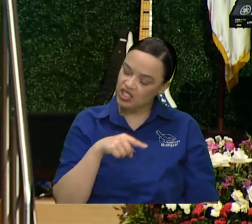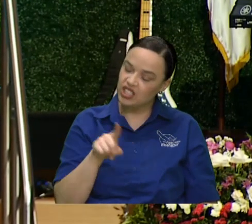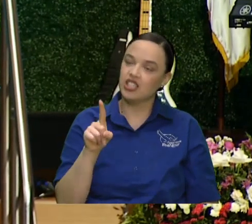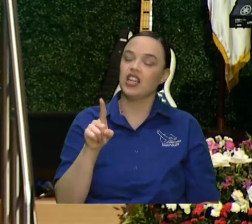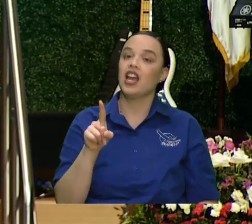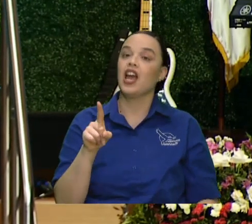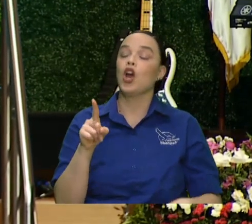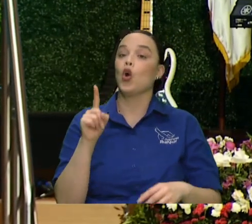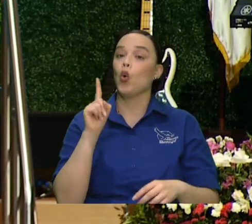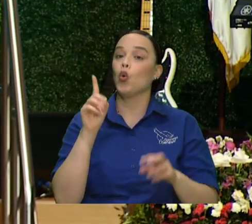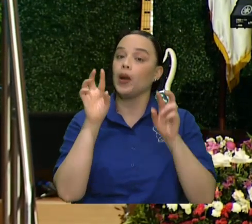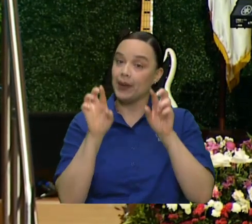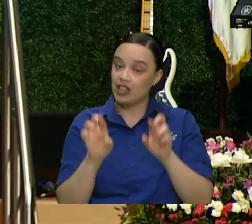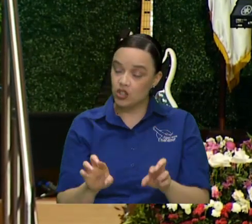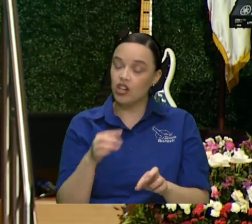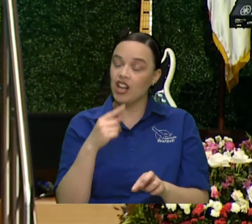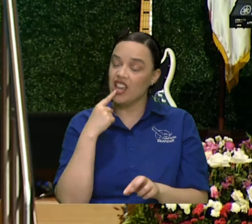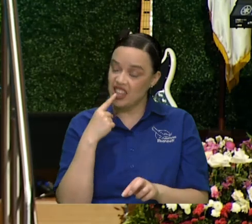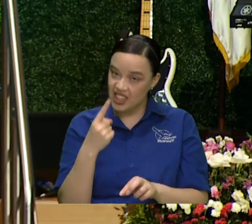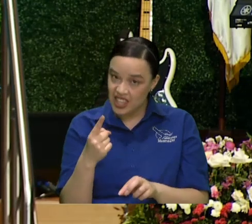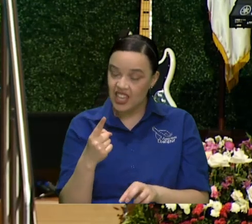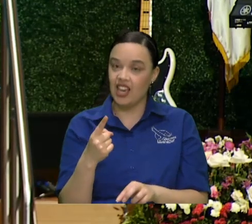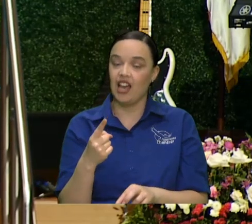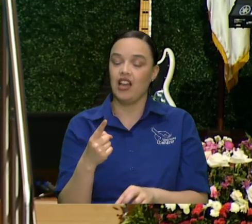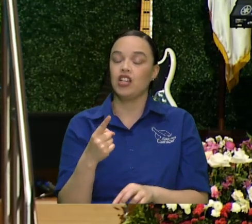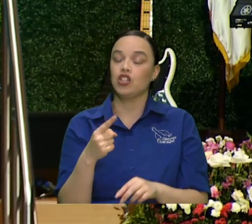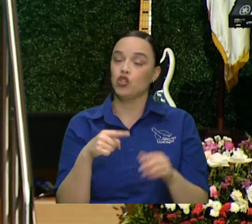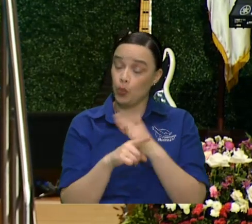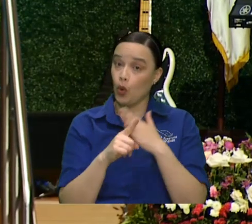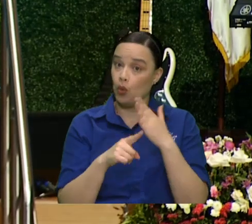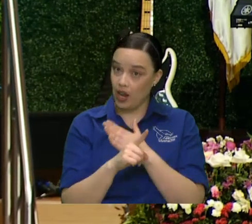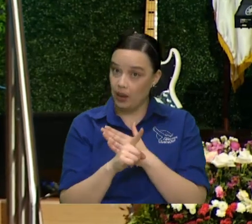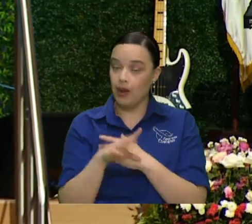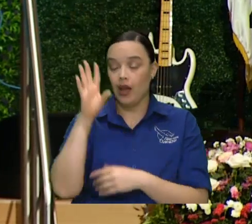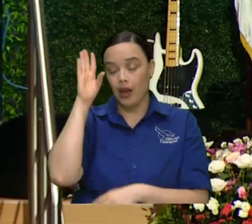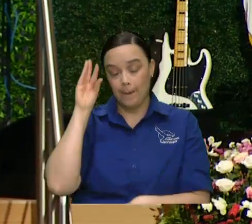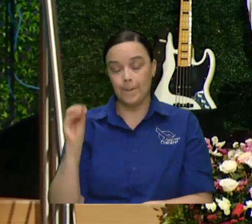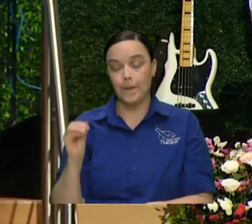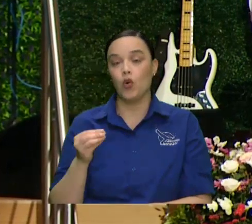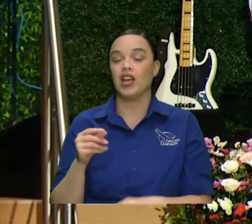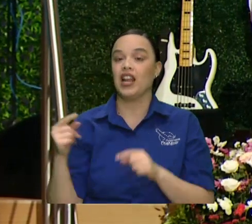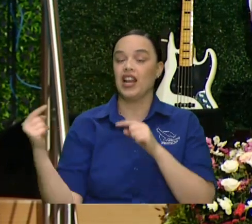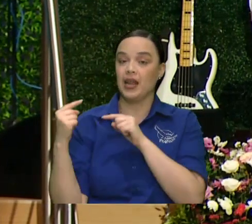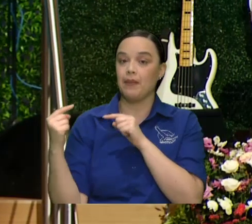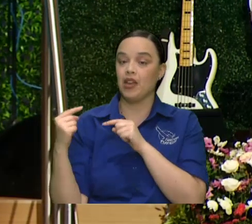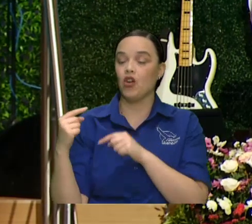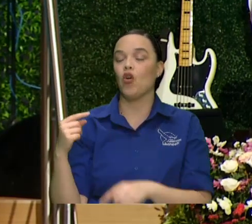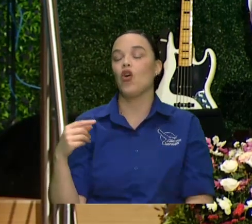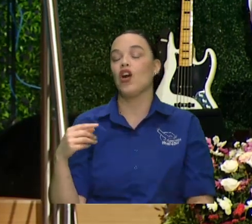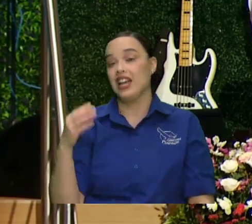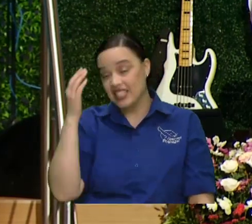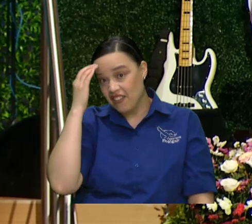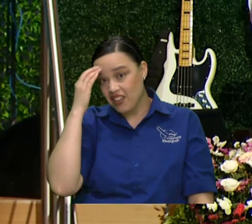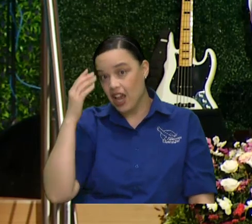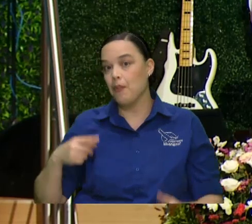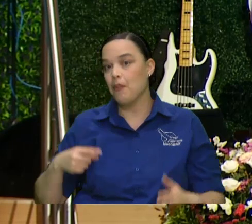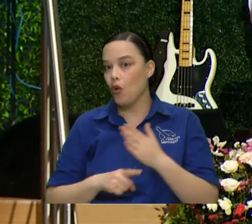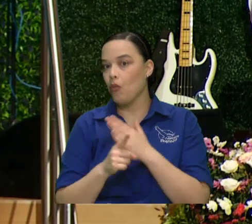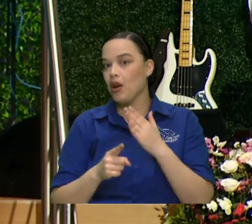confiese lo porque porque el enemigo que tenía su registro de ese problema cuando usted lo